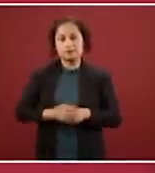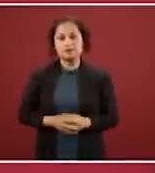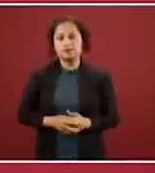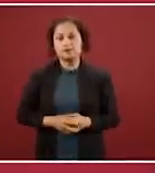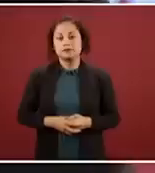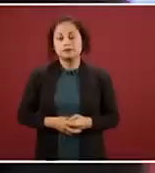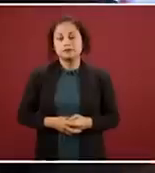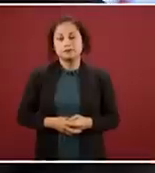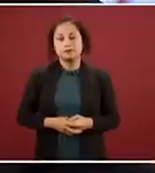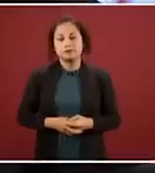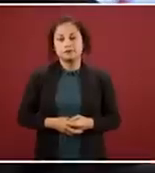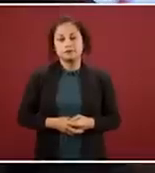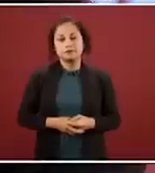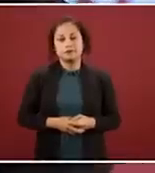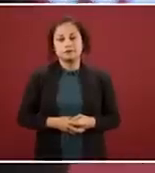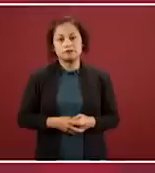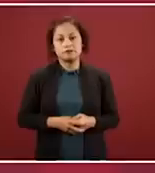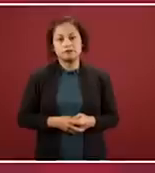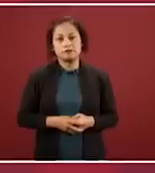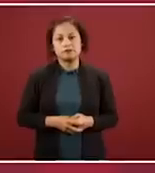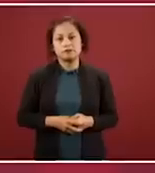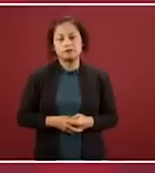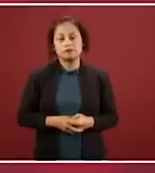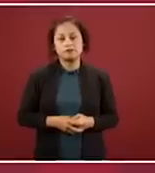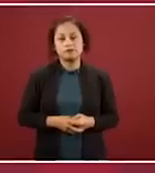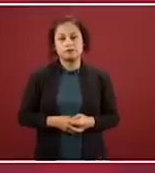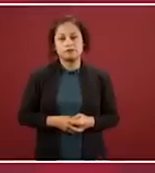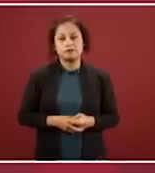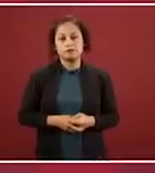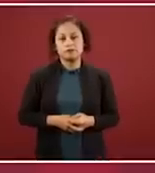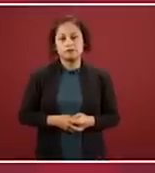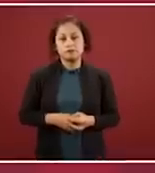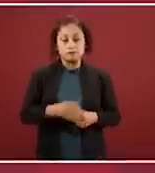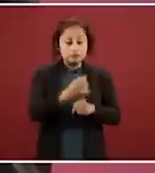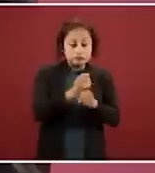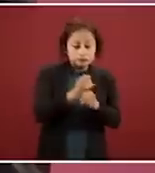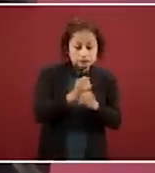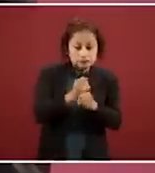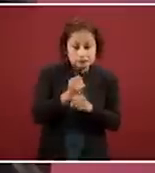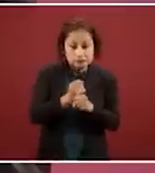Más inteligencia y menos uso de la fuerza.